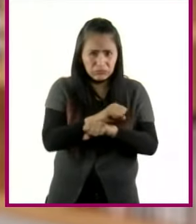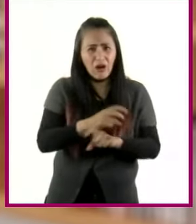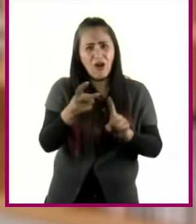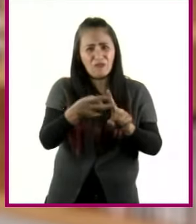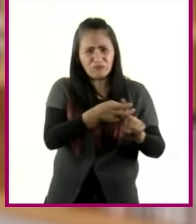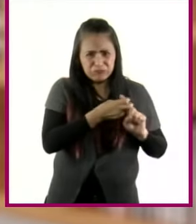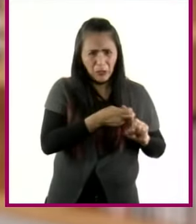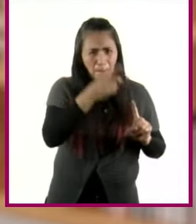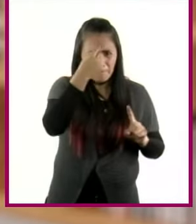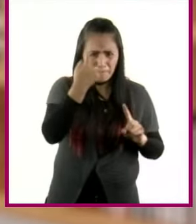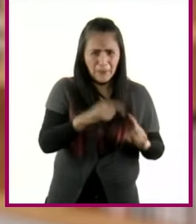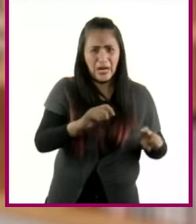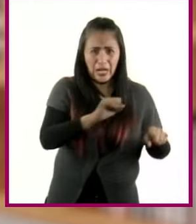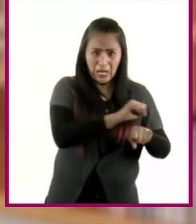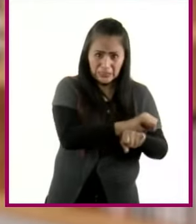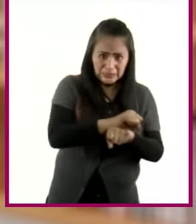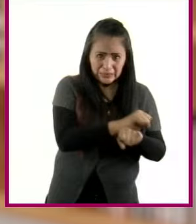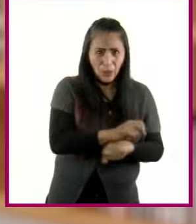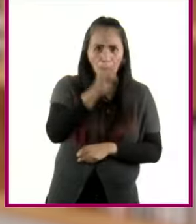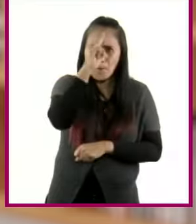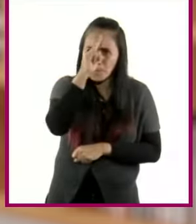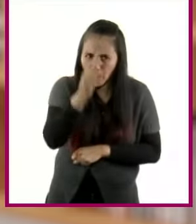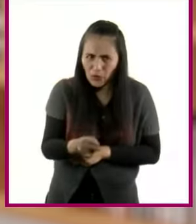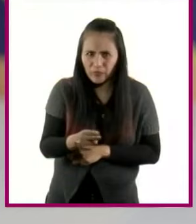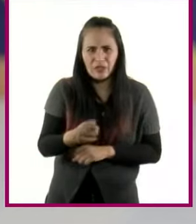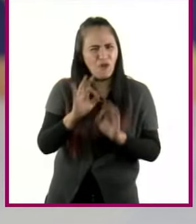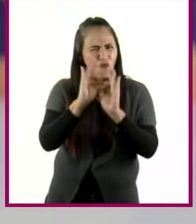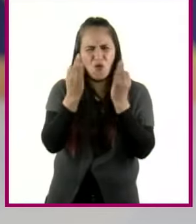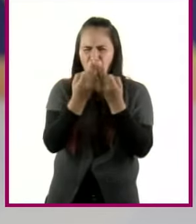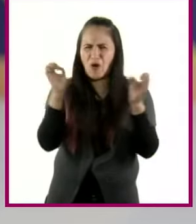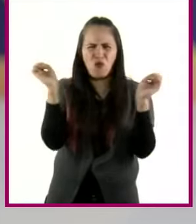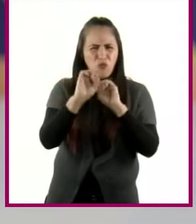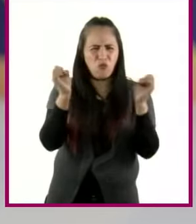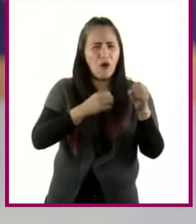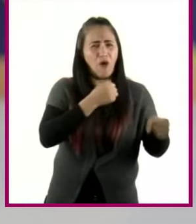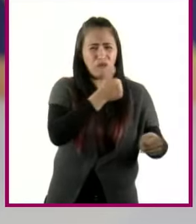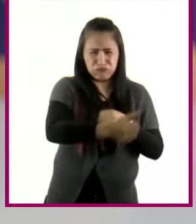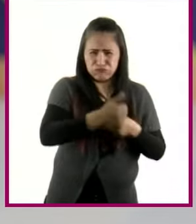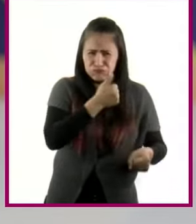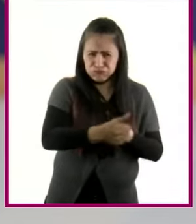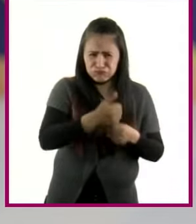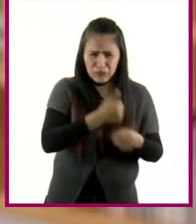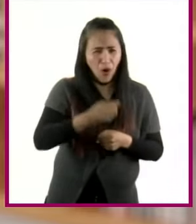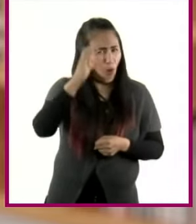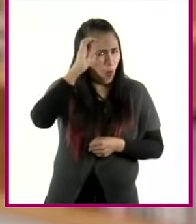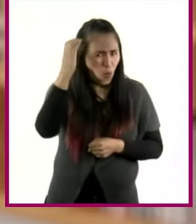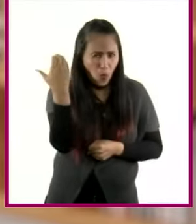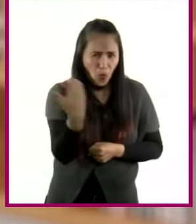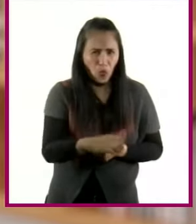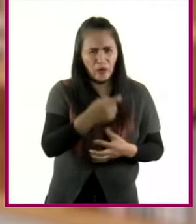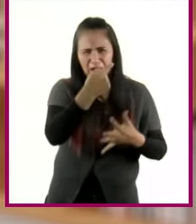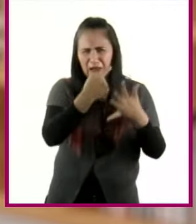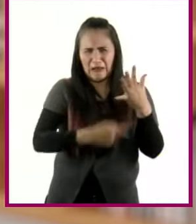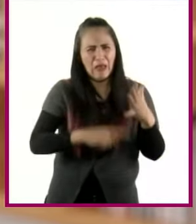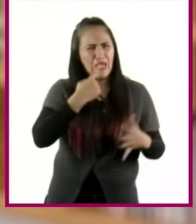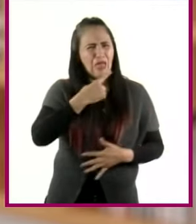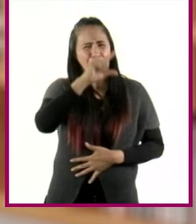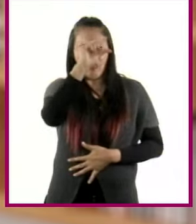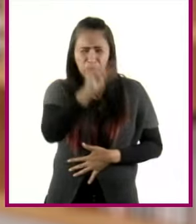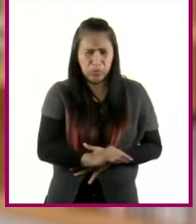en todas sus formas. Nadie será sometido a torturas ni a penas o tratos crueles, inhumanos o